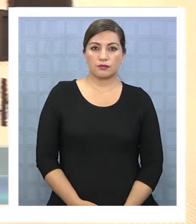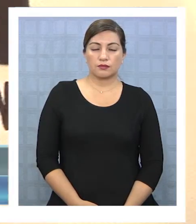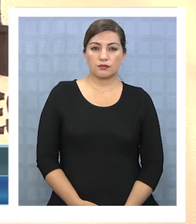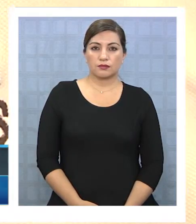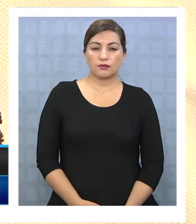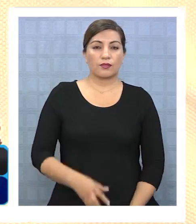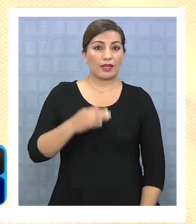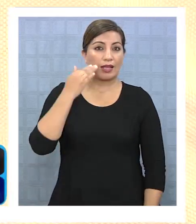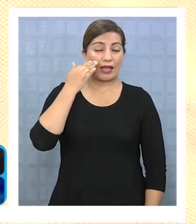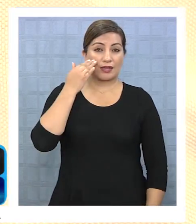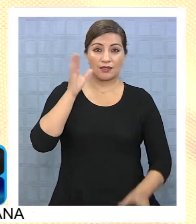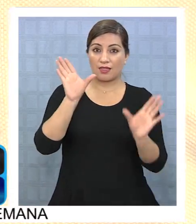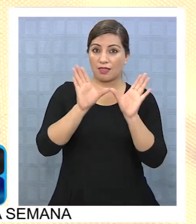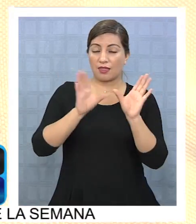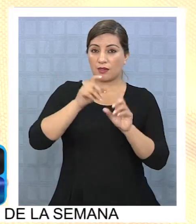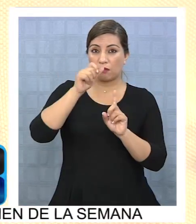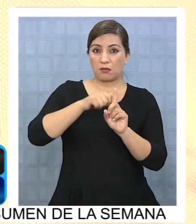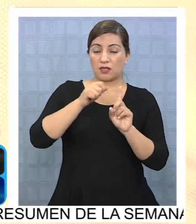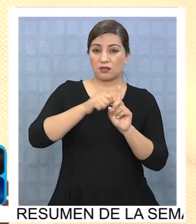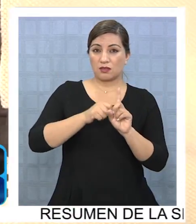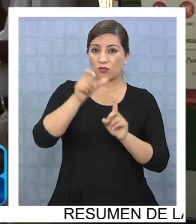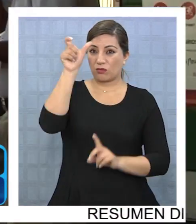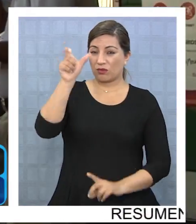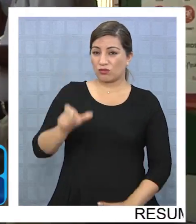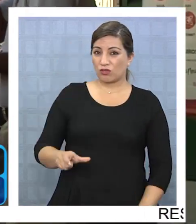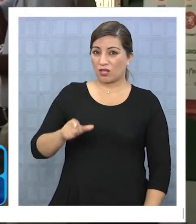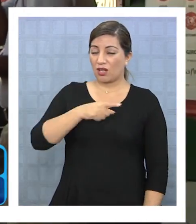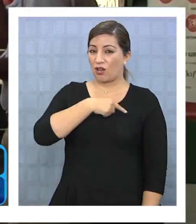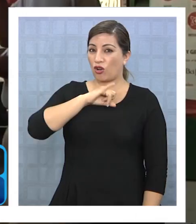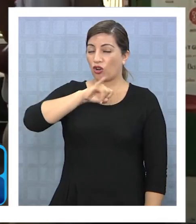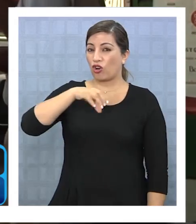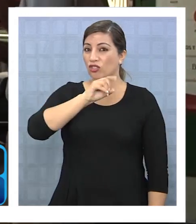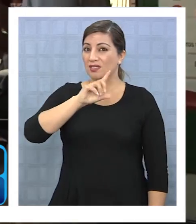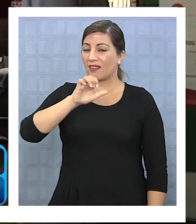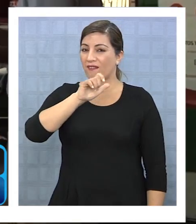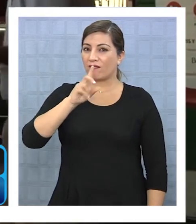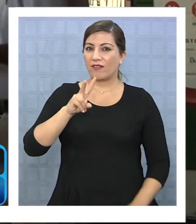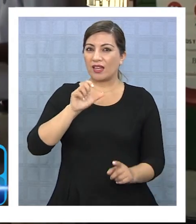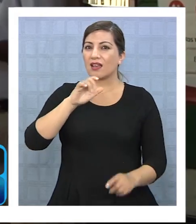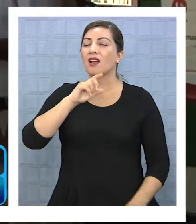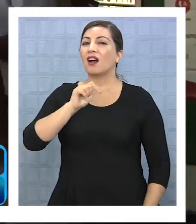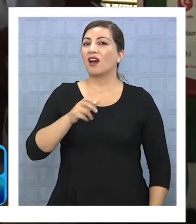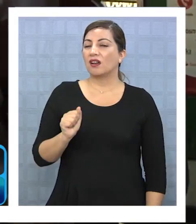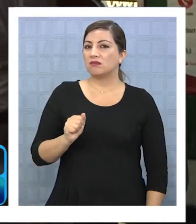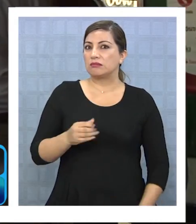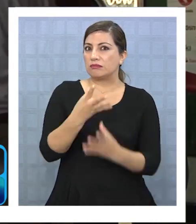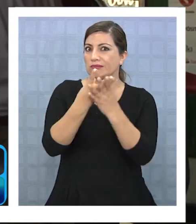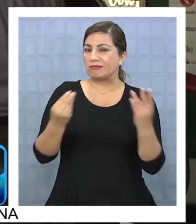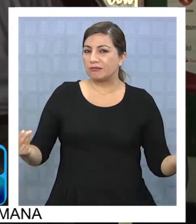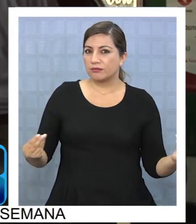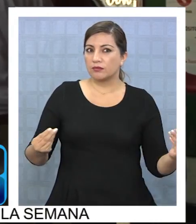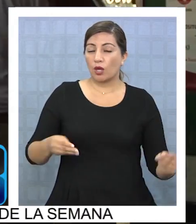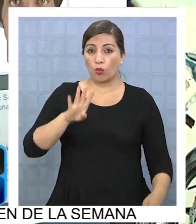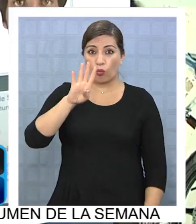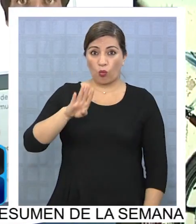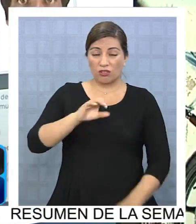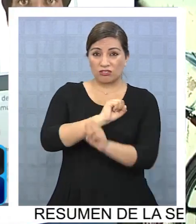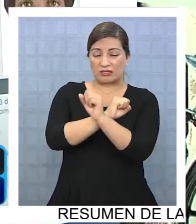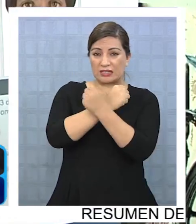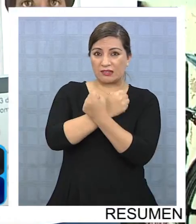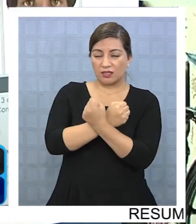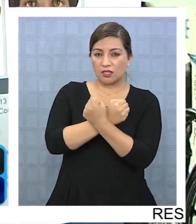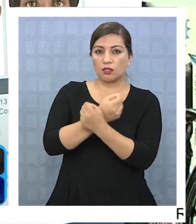A casi 10 meses de la desaparición de José Vergara, por lo cual cuatro ex-carabineros se encuentran en prisión preventiva,